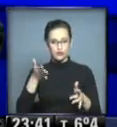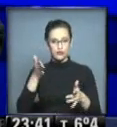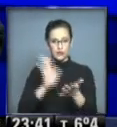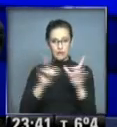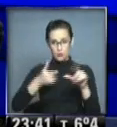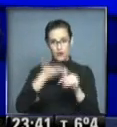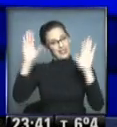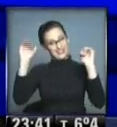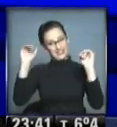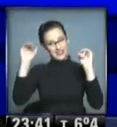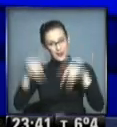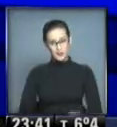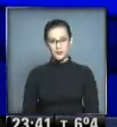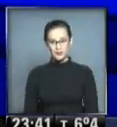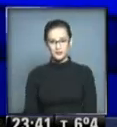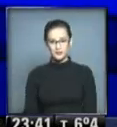no. Chau.